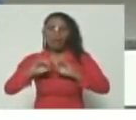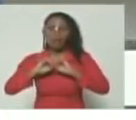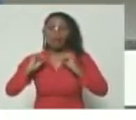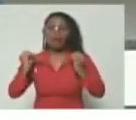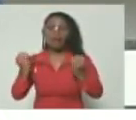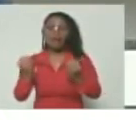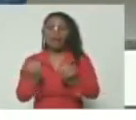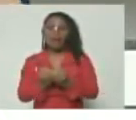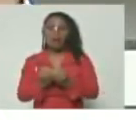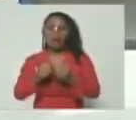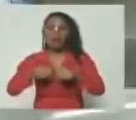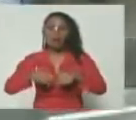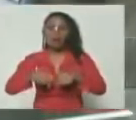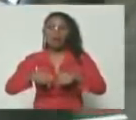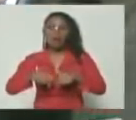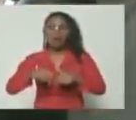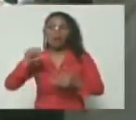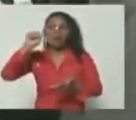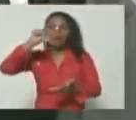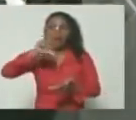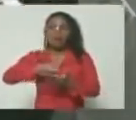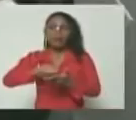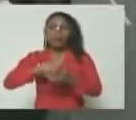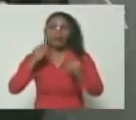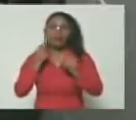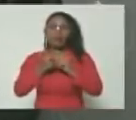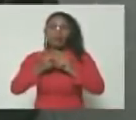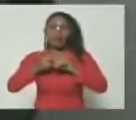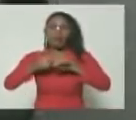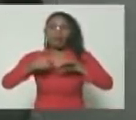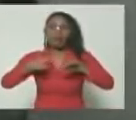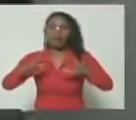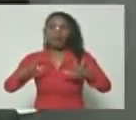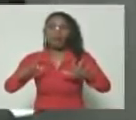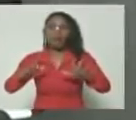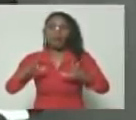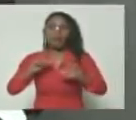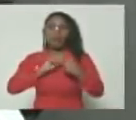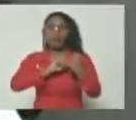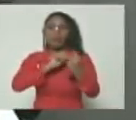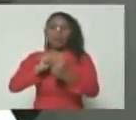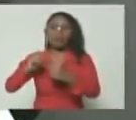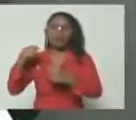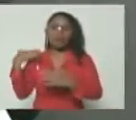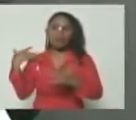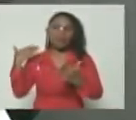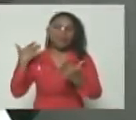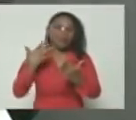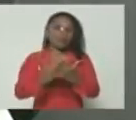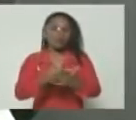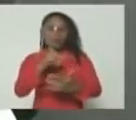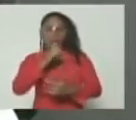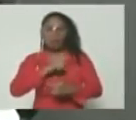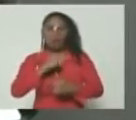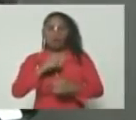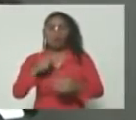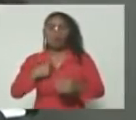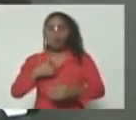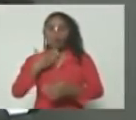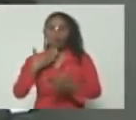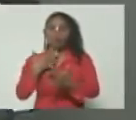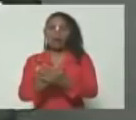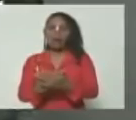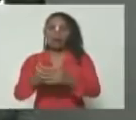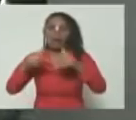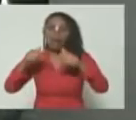Ayacucho, centro de múltiples diálogos y debates durante todos estos años. Les doy las gracias.